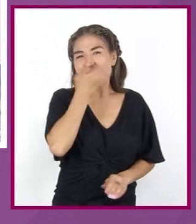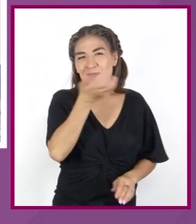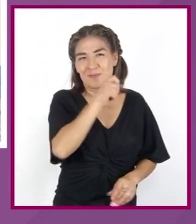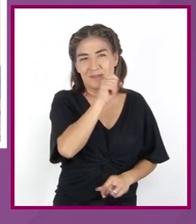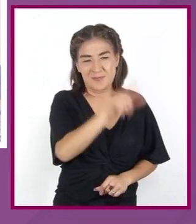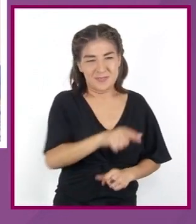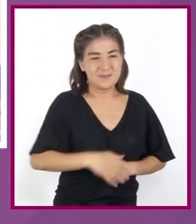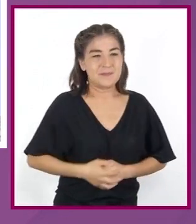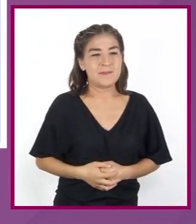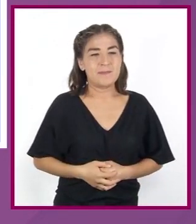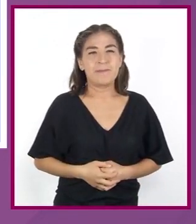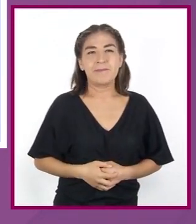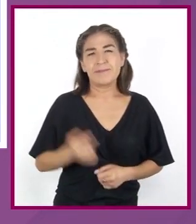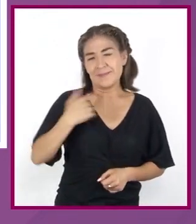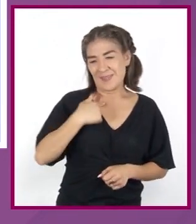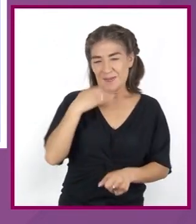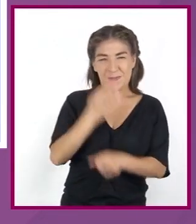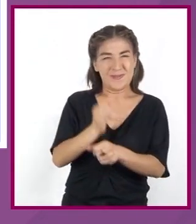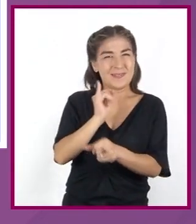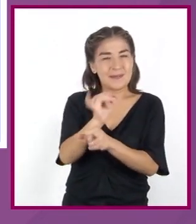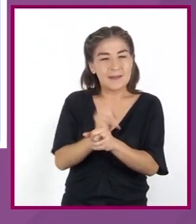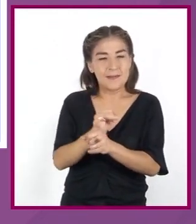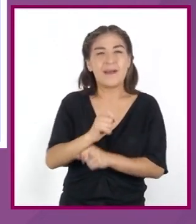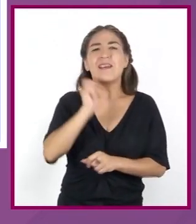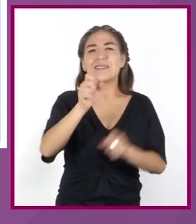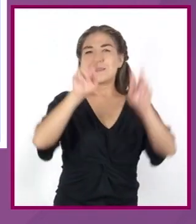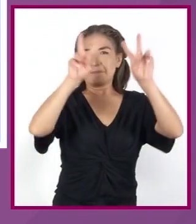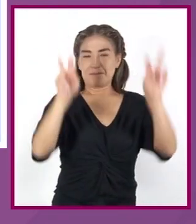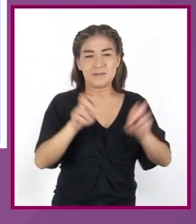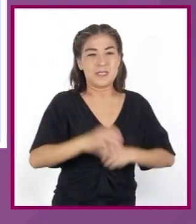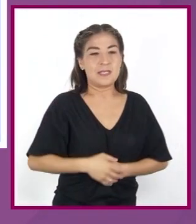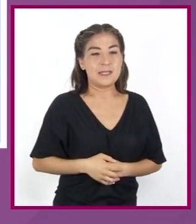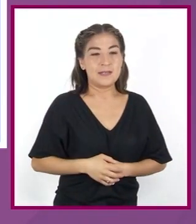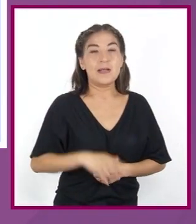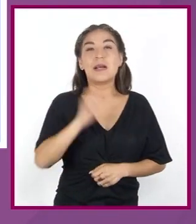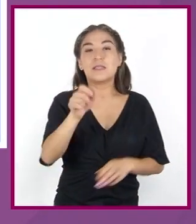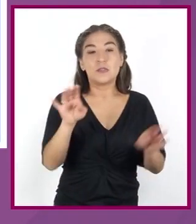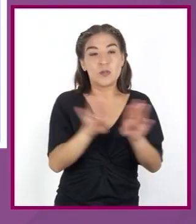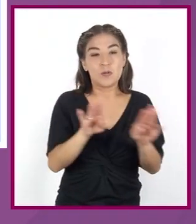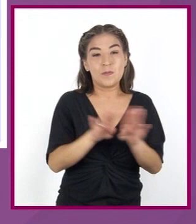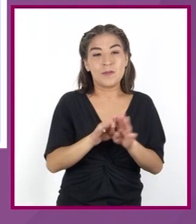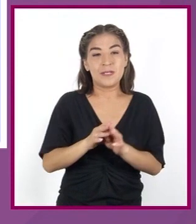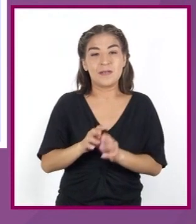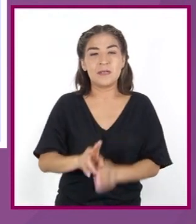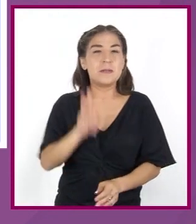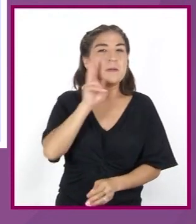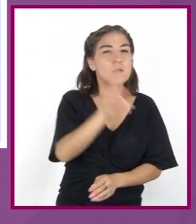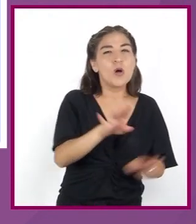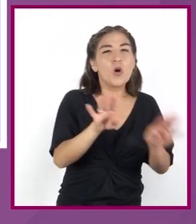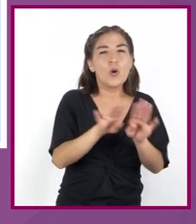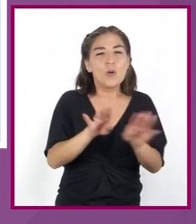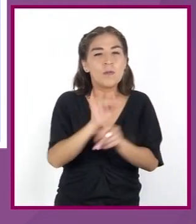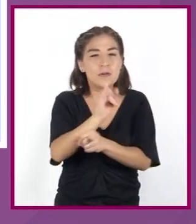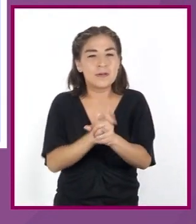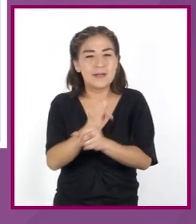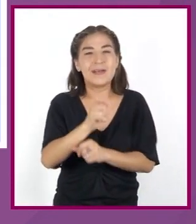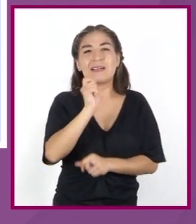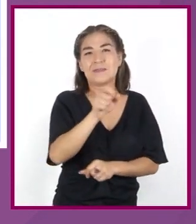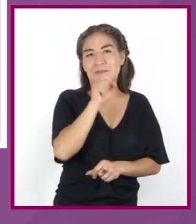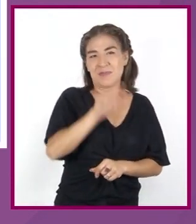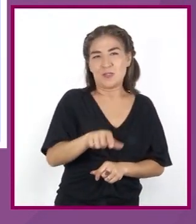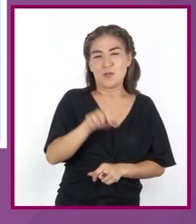Según lo que investigamos, la frase llegaren a verificarse es una conjugación verbal en modo